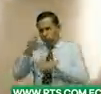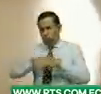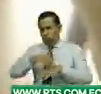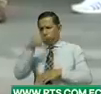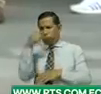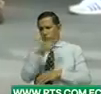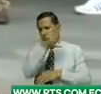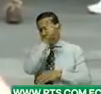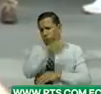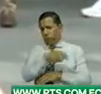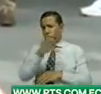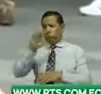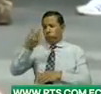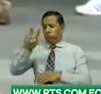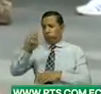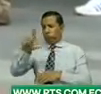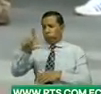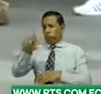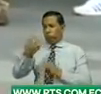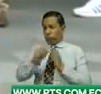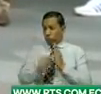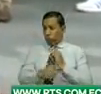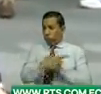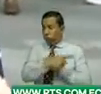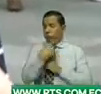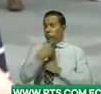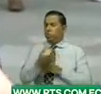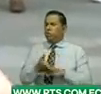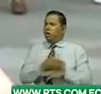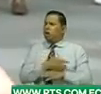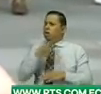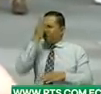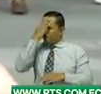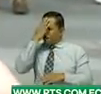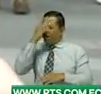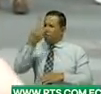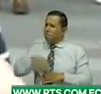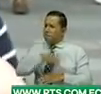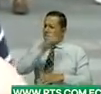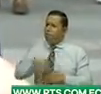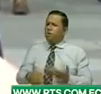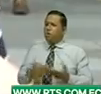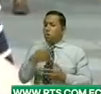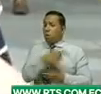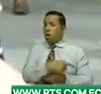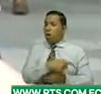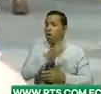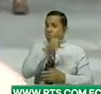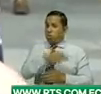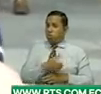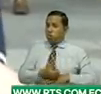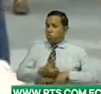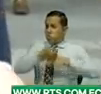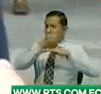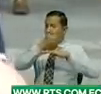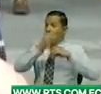Ceballos. Y además hay una prohibición legal. Uno no puede hacer uso del cargo público para beneficiarse ni a sí mismo ni a una